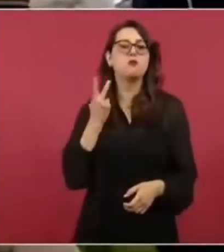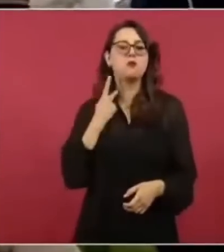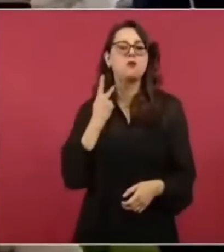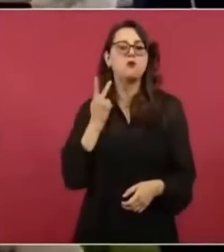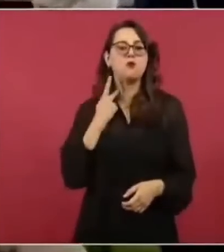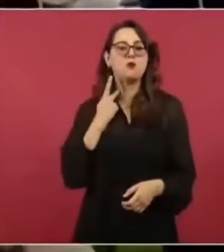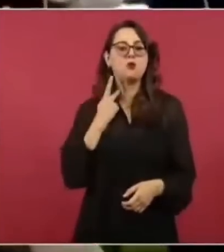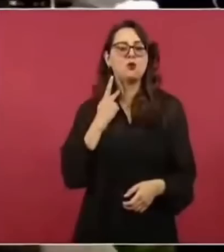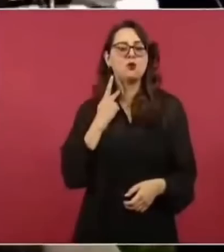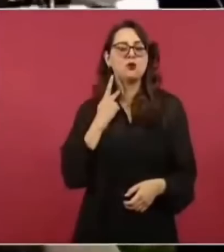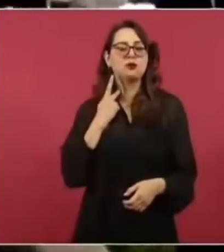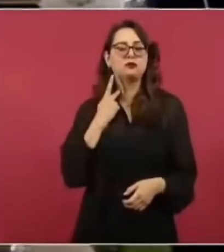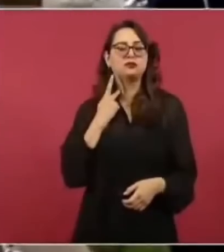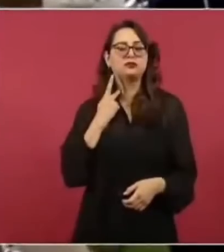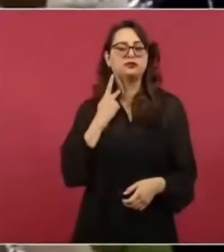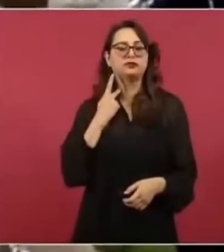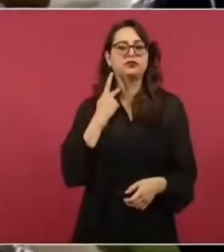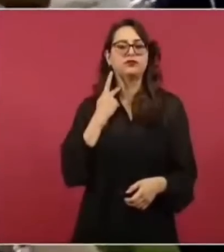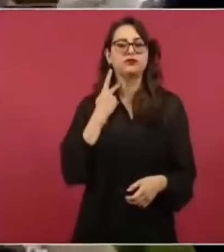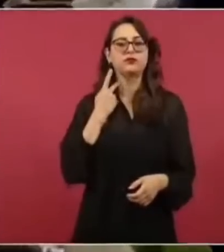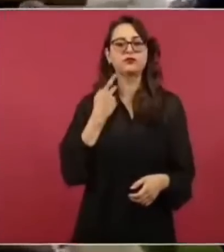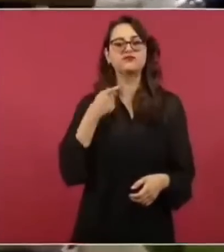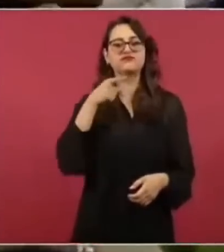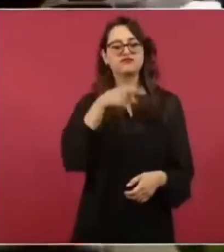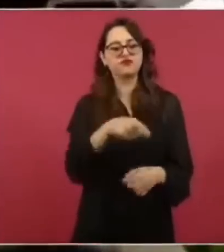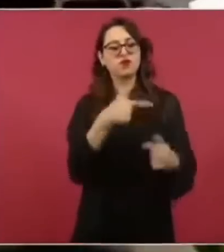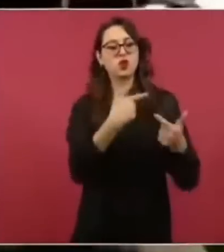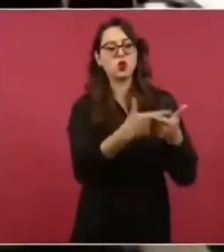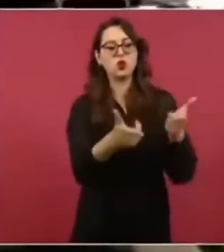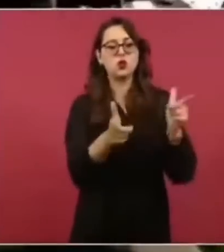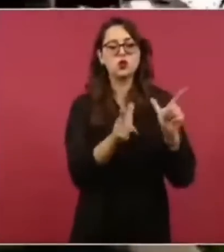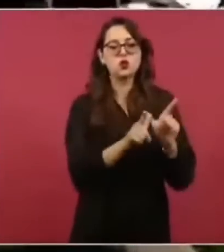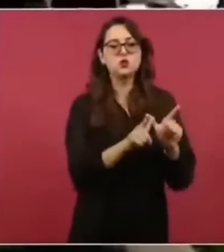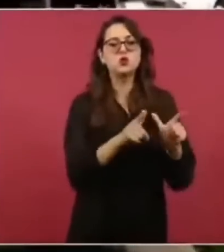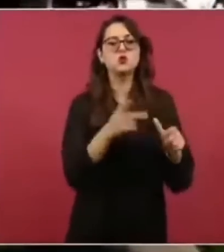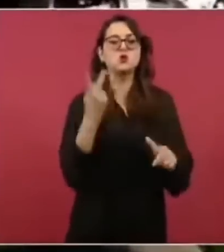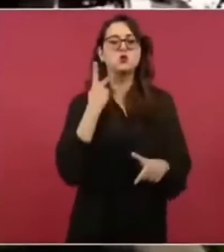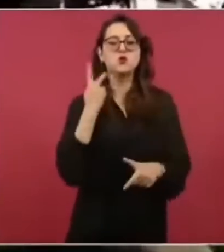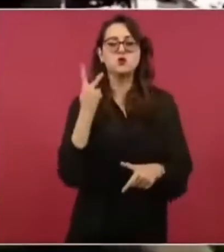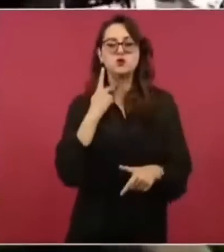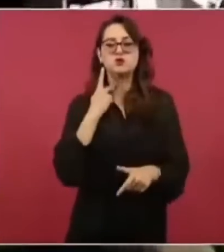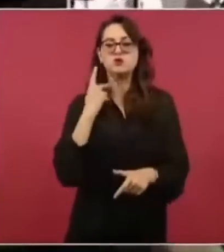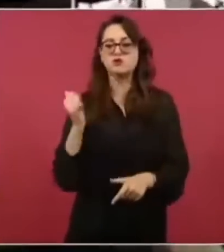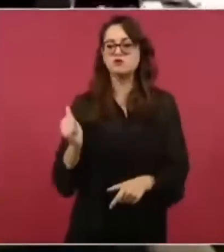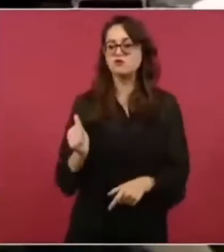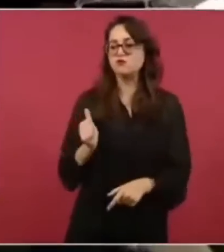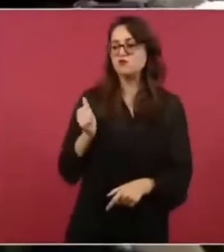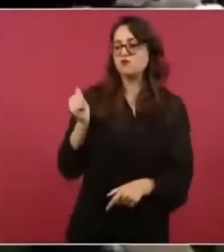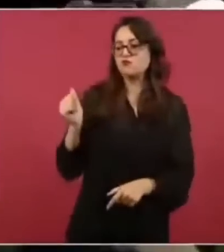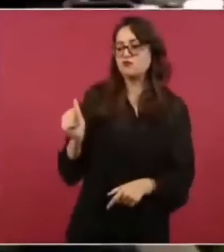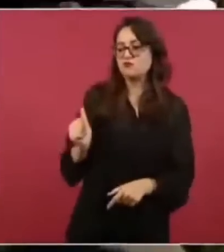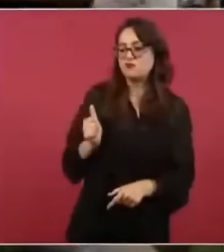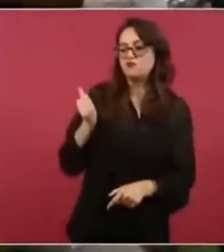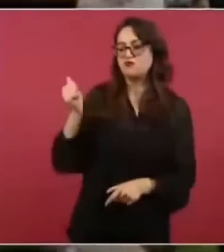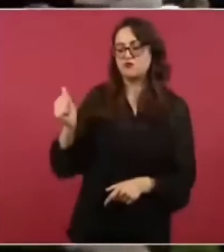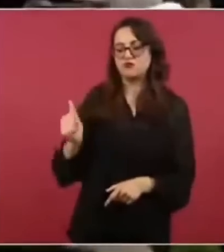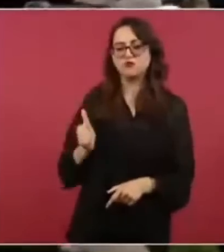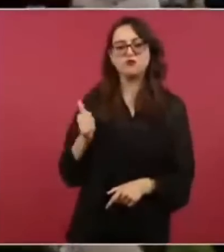grupo está sacando provecho del sentimiento